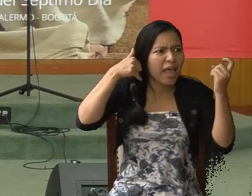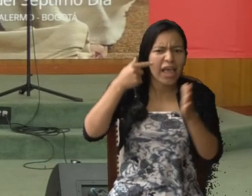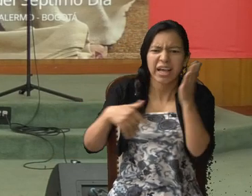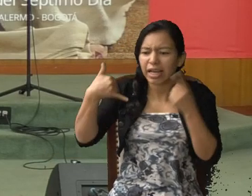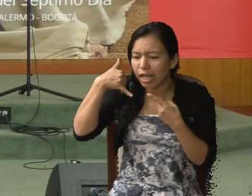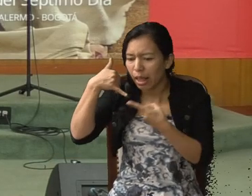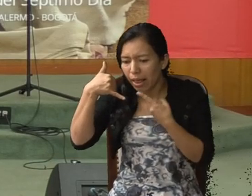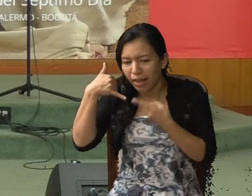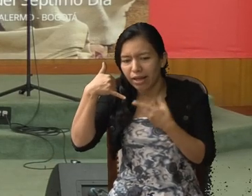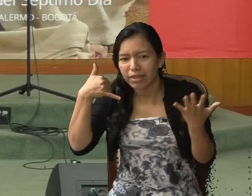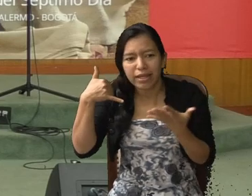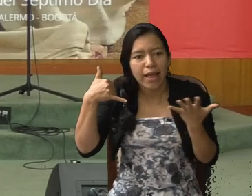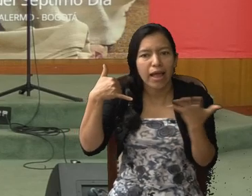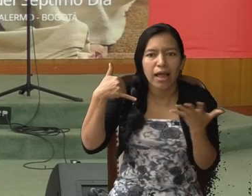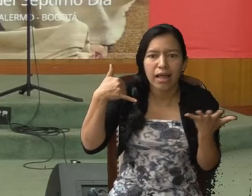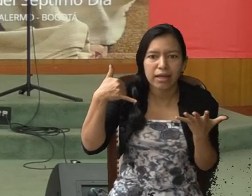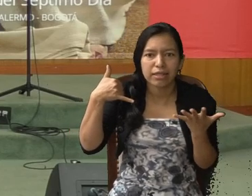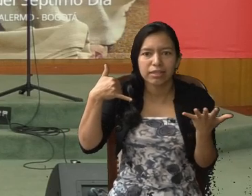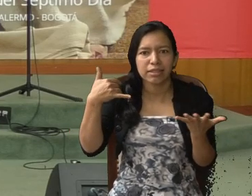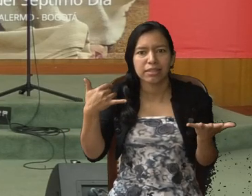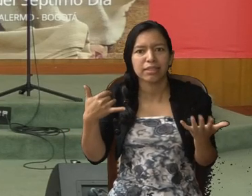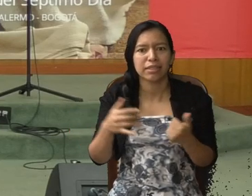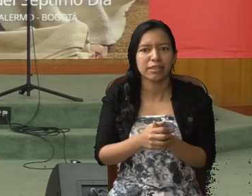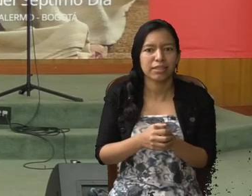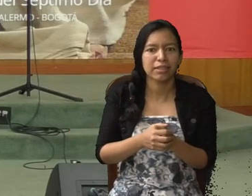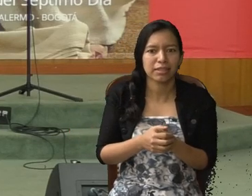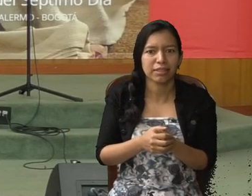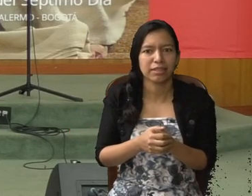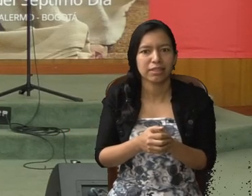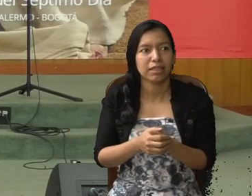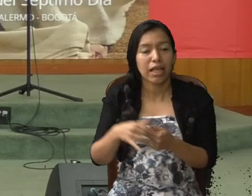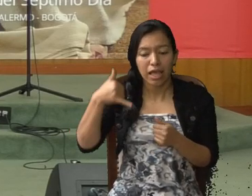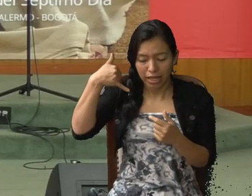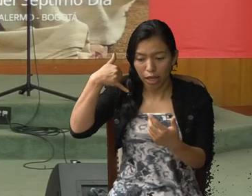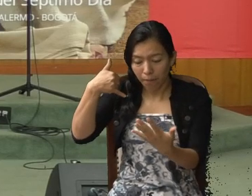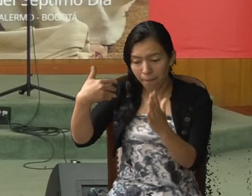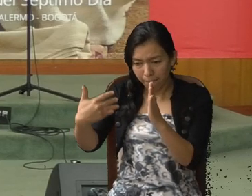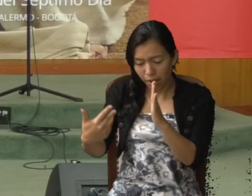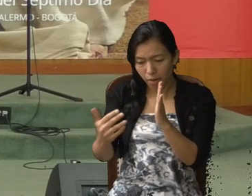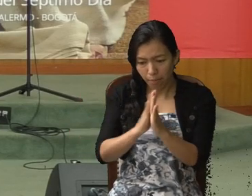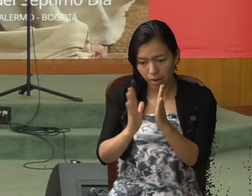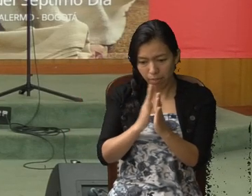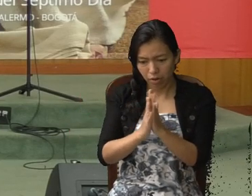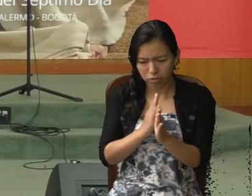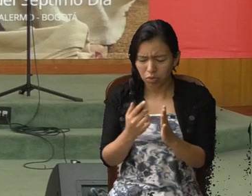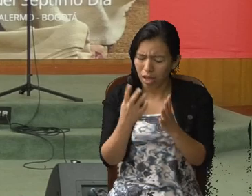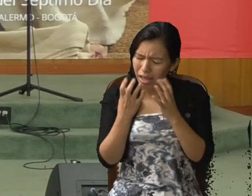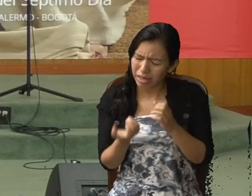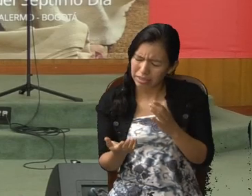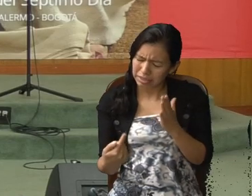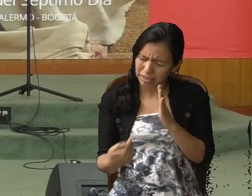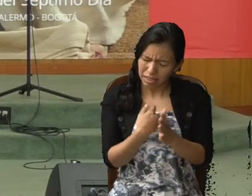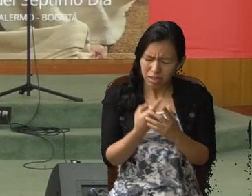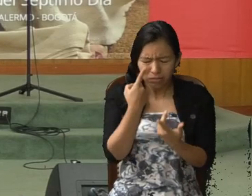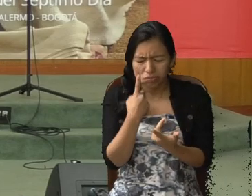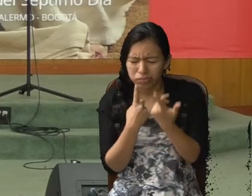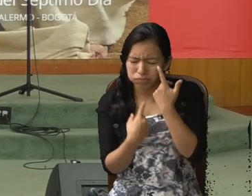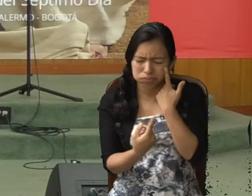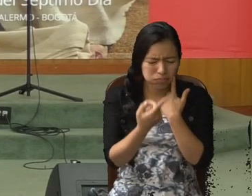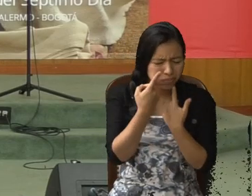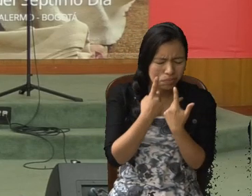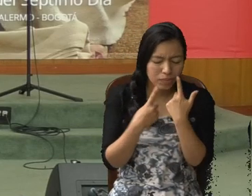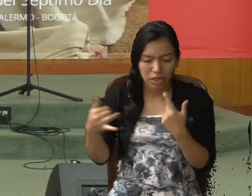palabras que podamos imaginarnos. Saben, cuando ella me contó que se iba a quitar la vida, comenzó a llorar. Y yo comencé a hablar, a